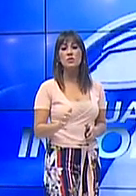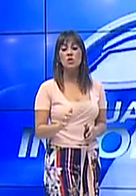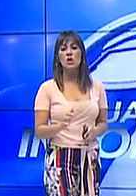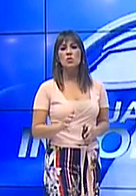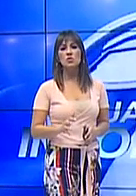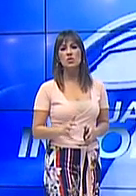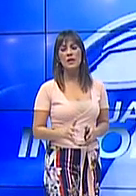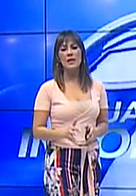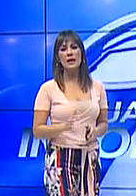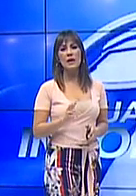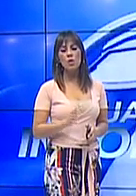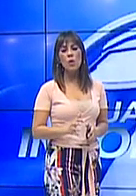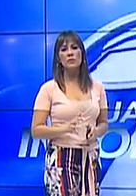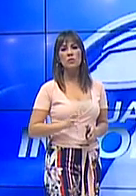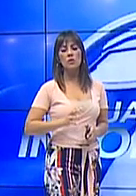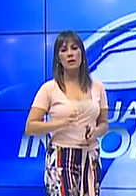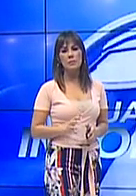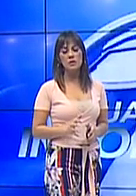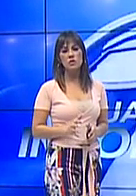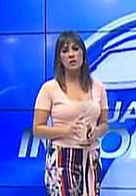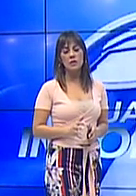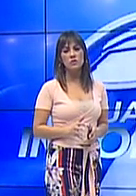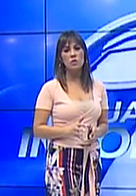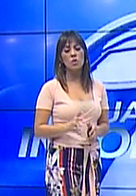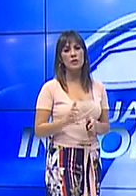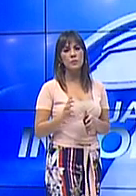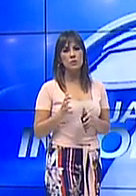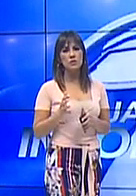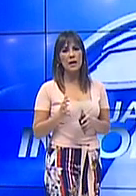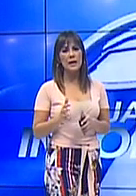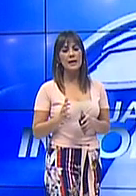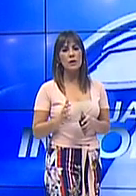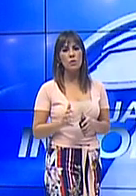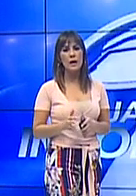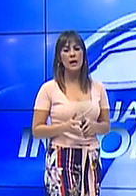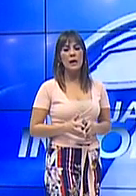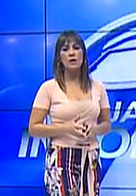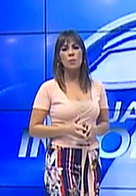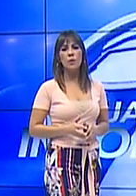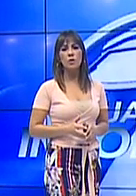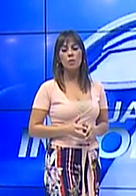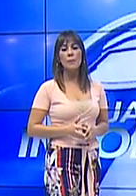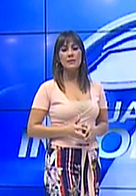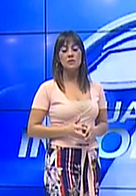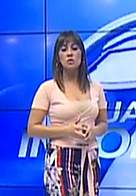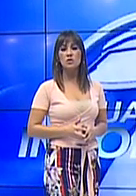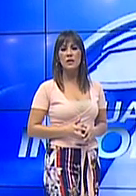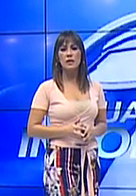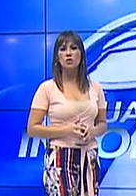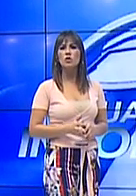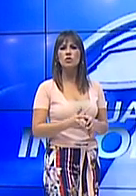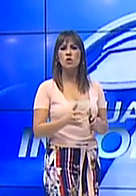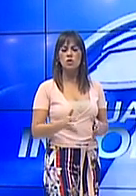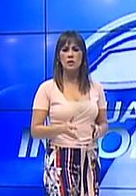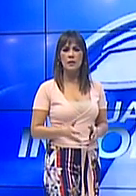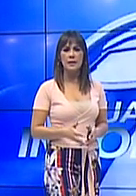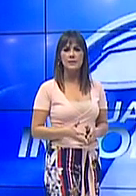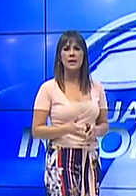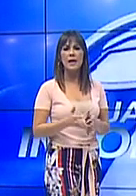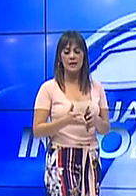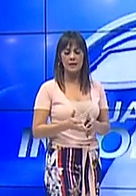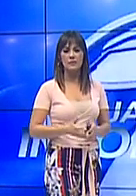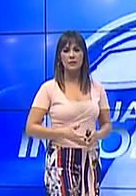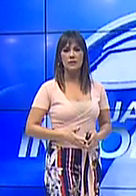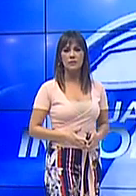Todo esto sucede en Cuatro Caminos y ya nuestro corresponsal en el lugar, Leopoldo Batz, nos tiene todos los